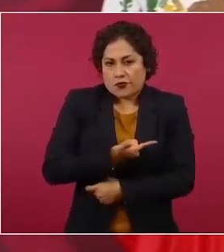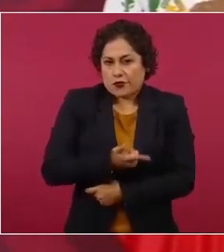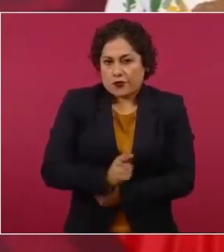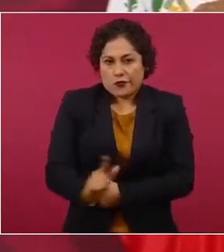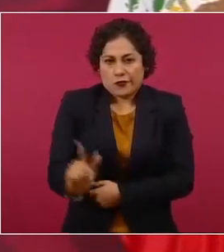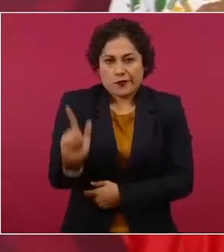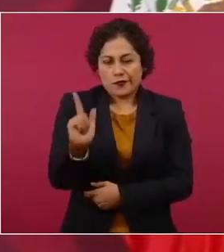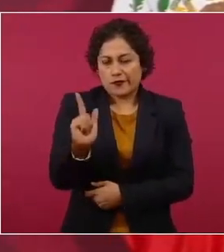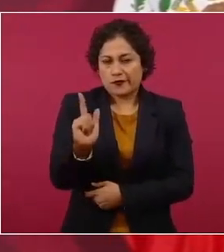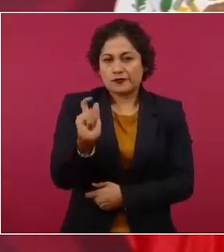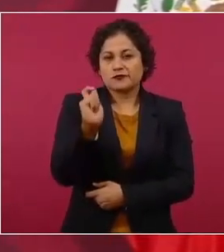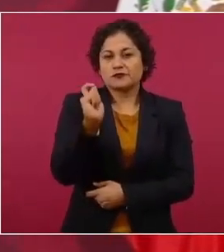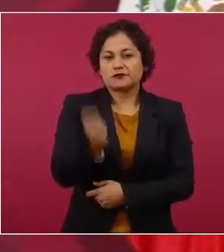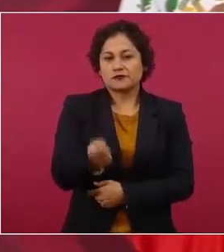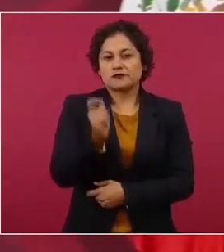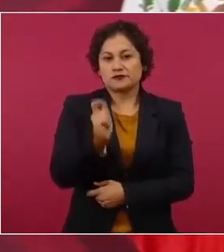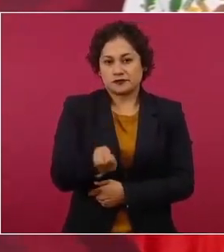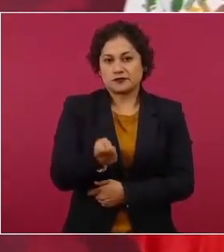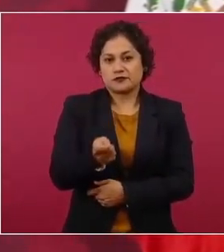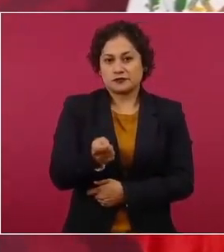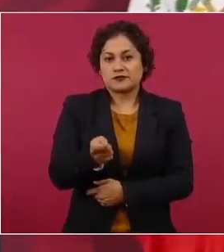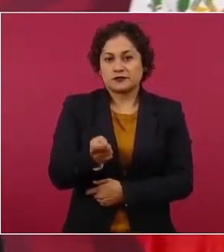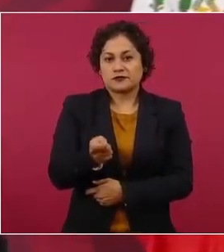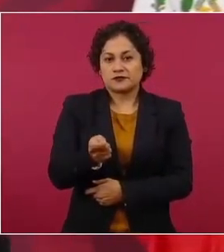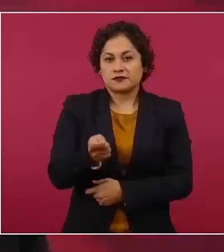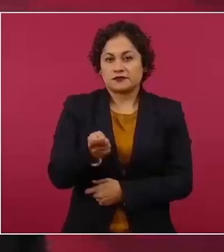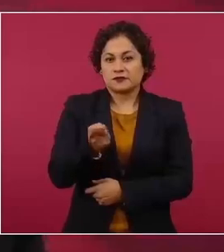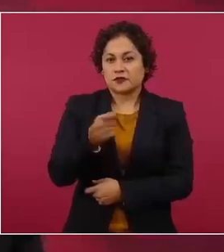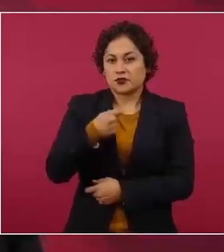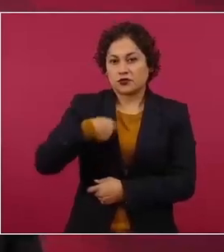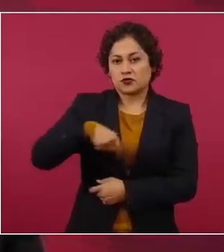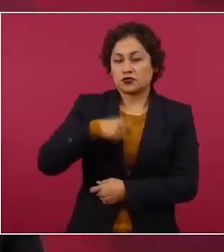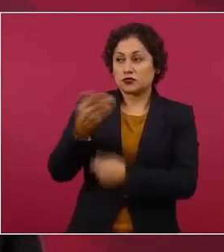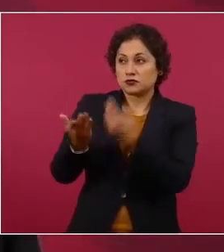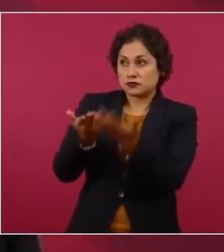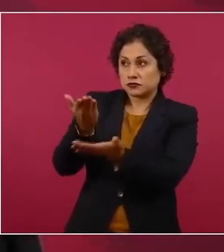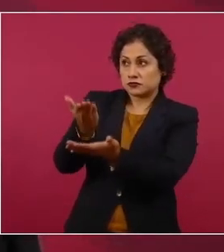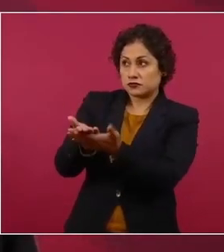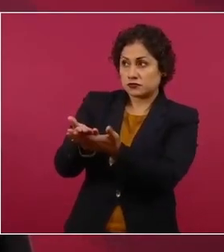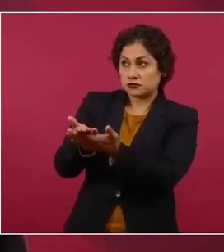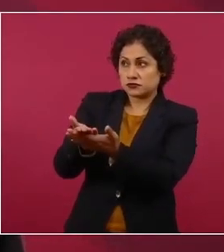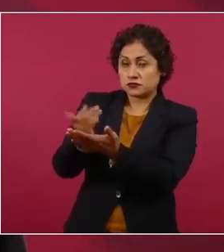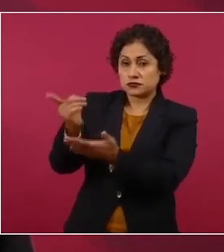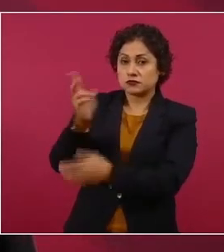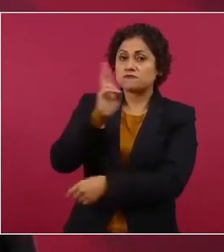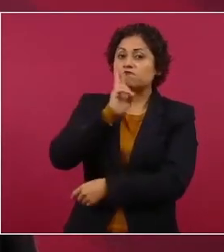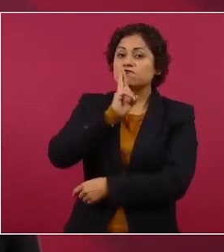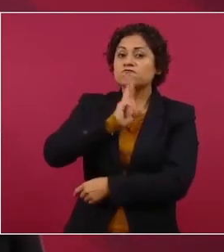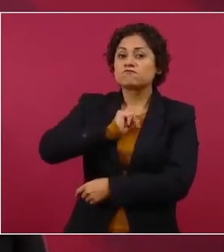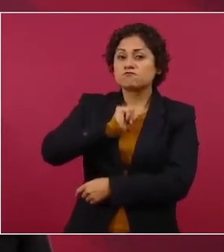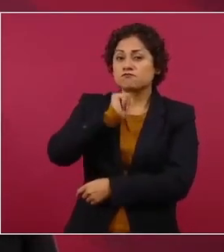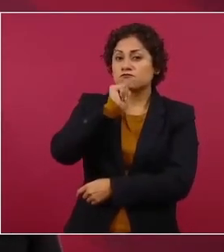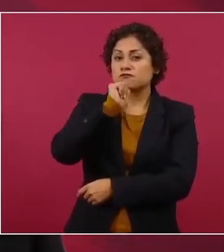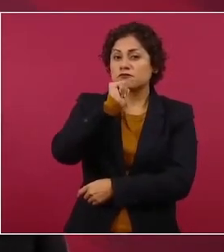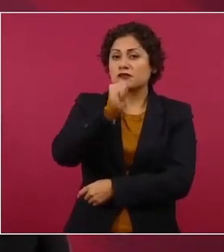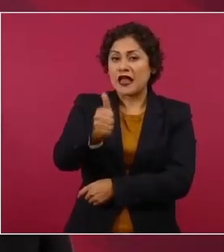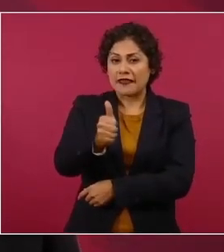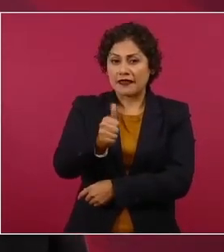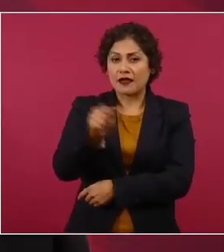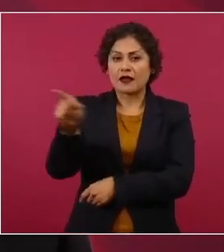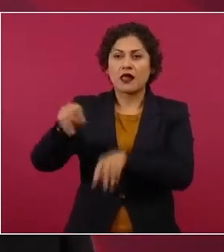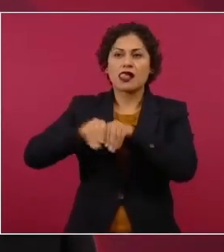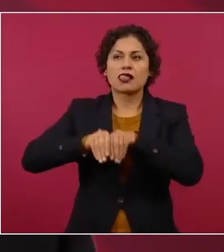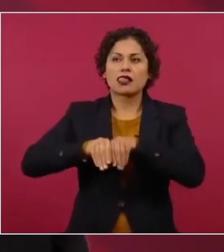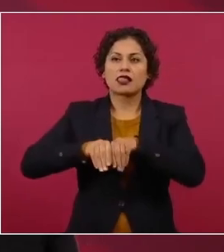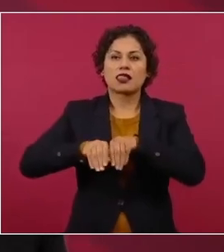que se les hace un planteamiento, no contestan, filtran. Y